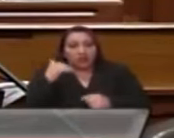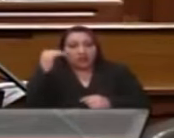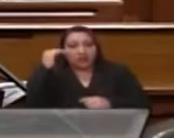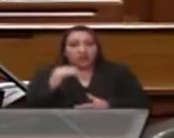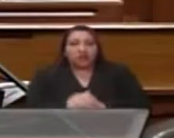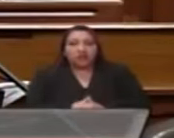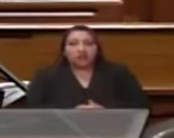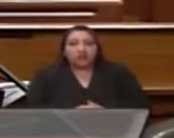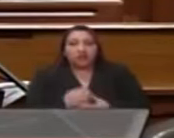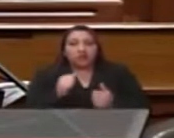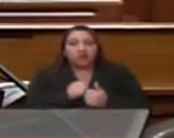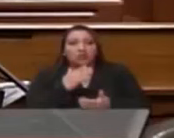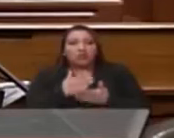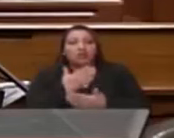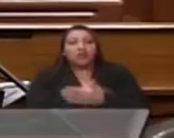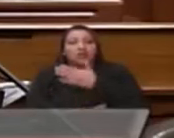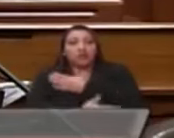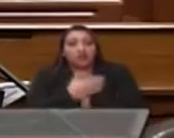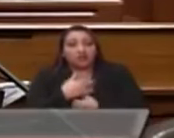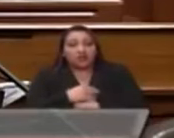mayores con discapacidad,